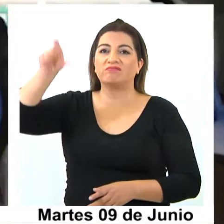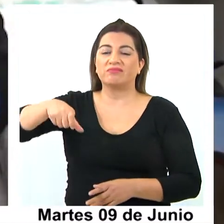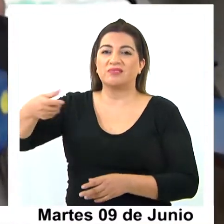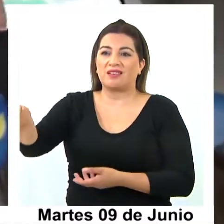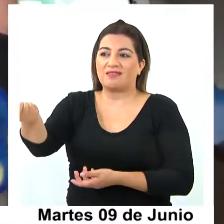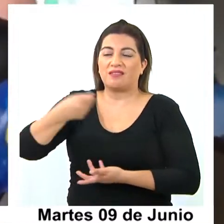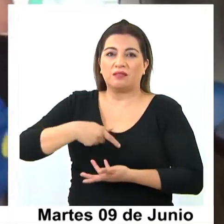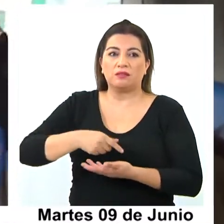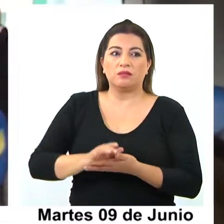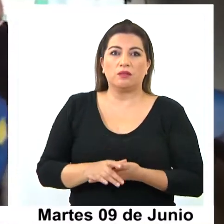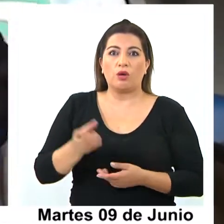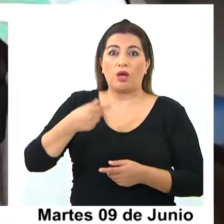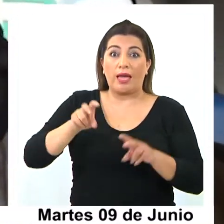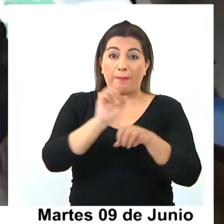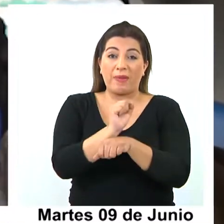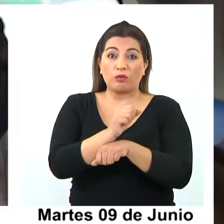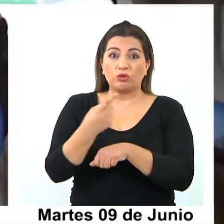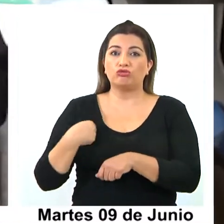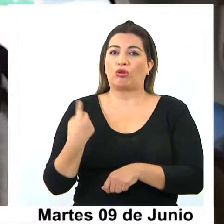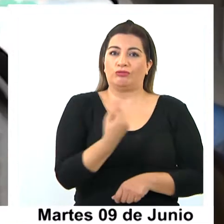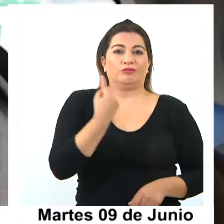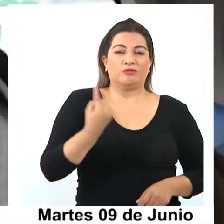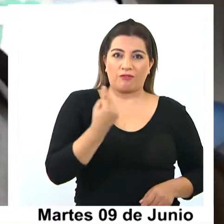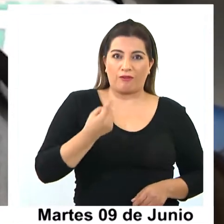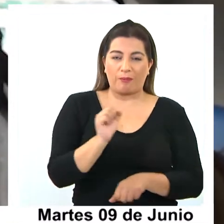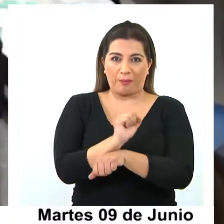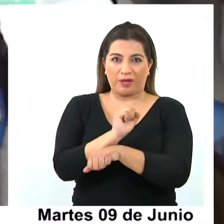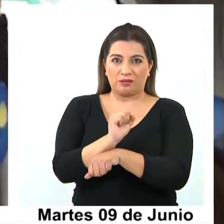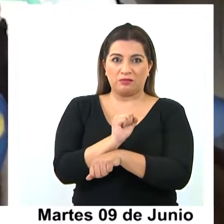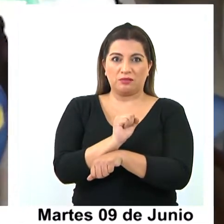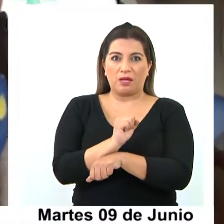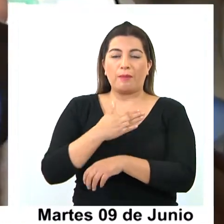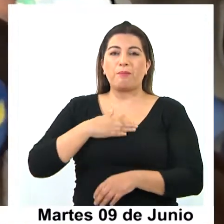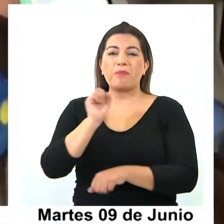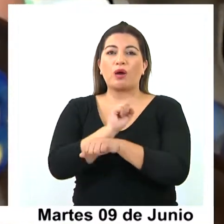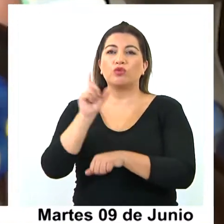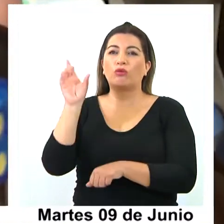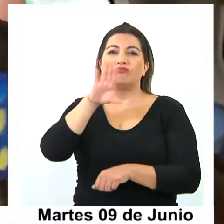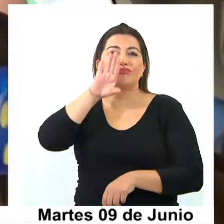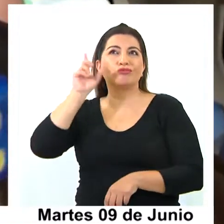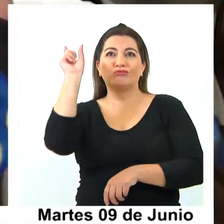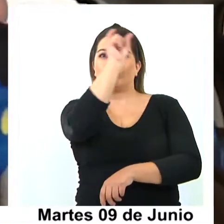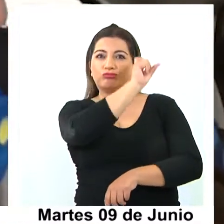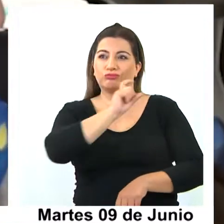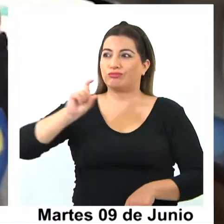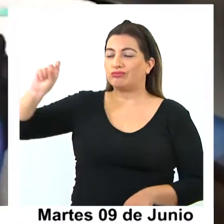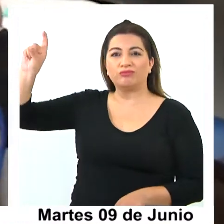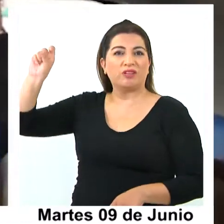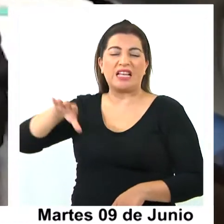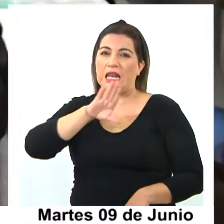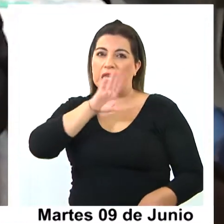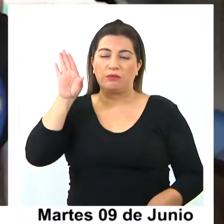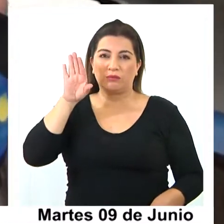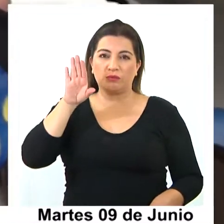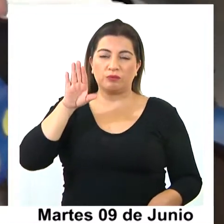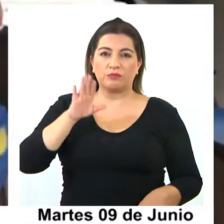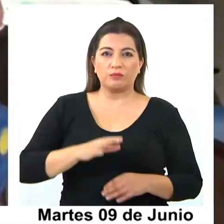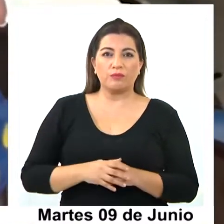bancaria. No ando con nadie dentro del auto, solo yo, sanitizo el auto cada cierta entrega, ¿cierto?